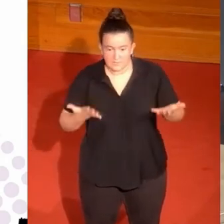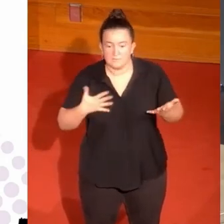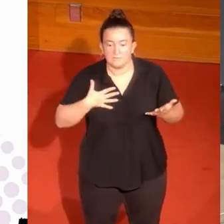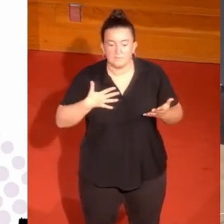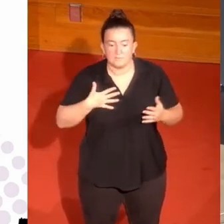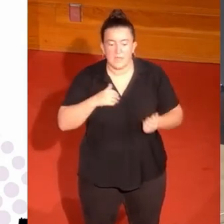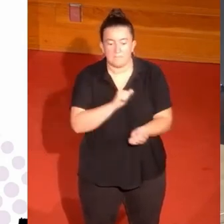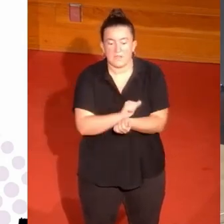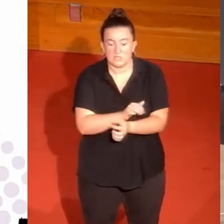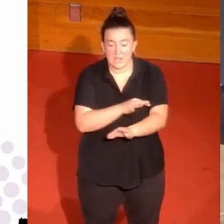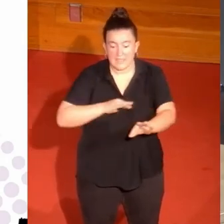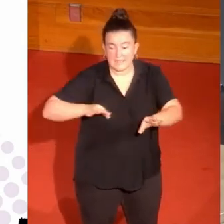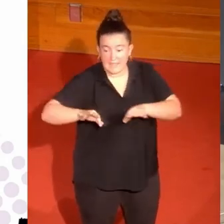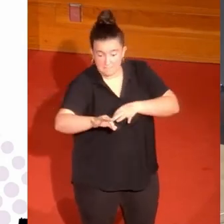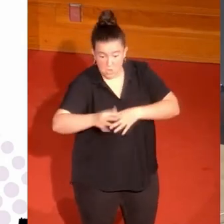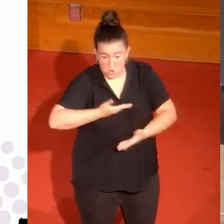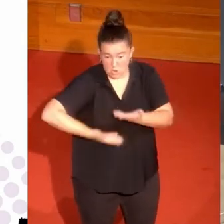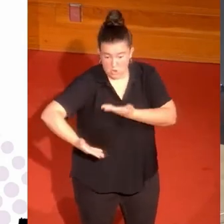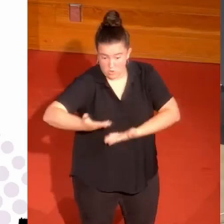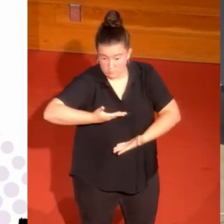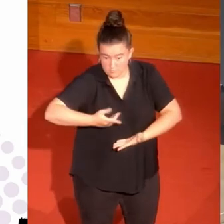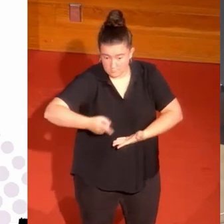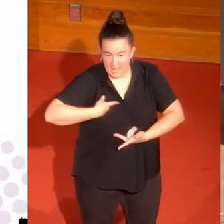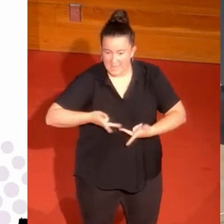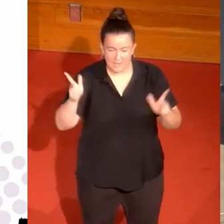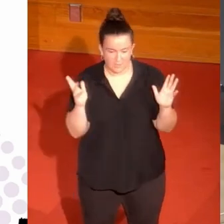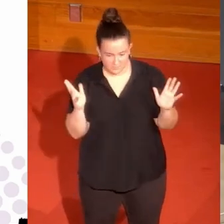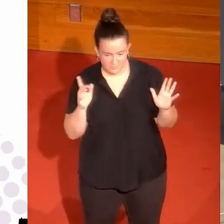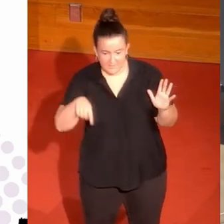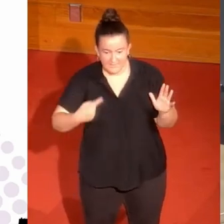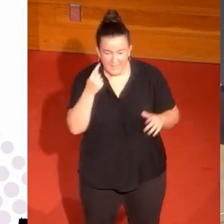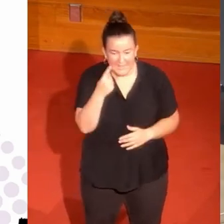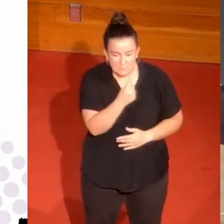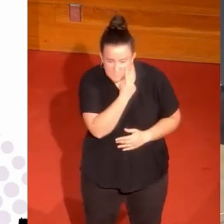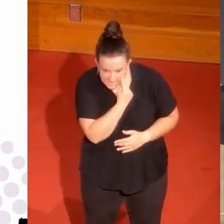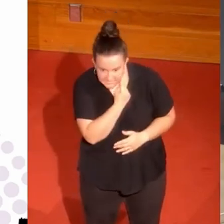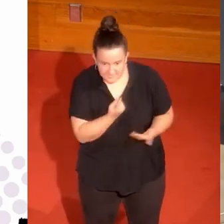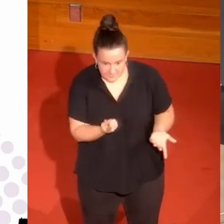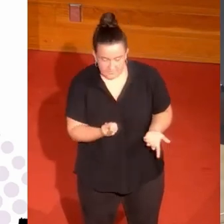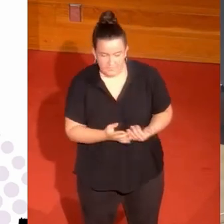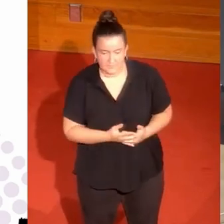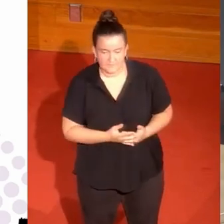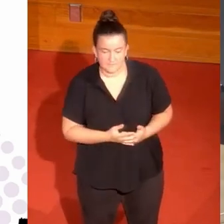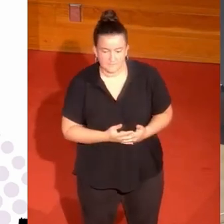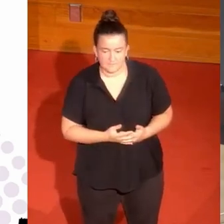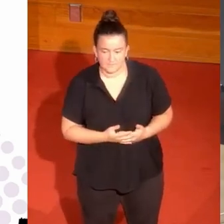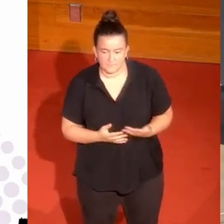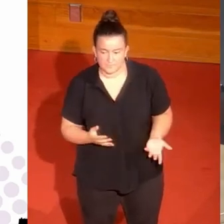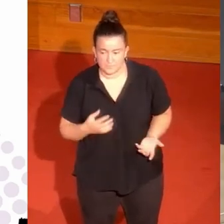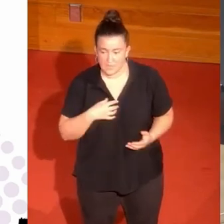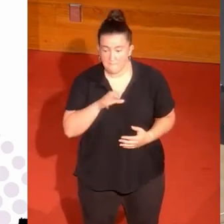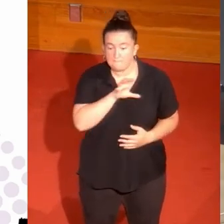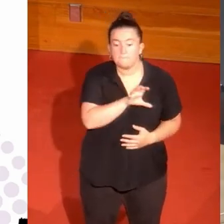de presos e Y bueno pues había también espías eh con entre la entre